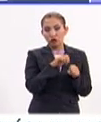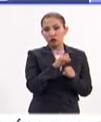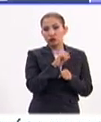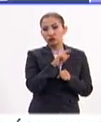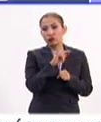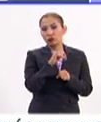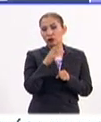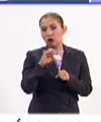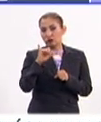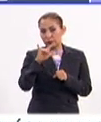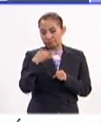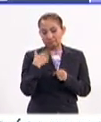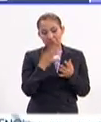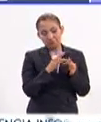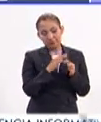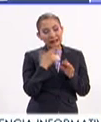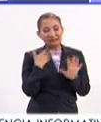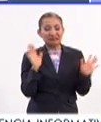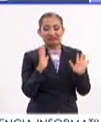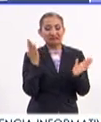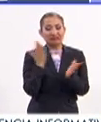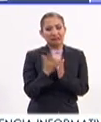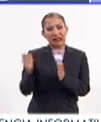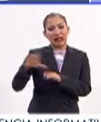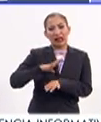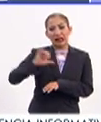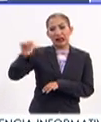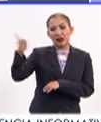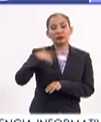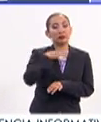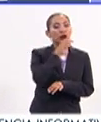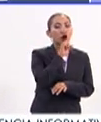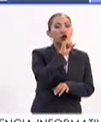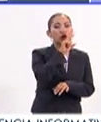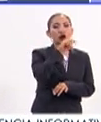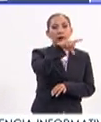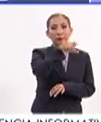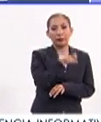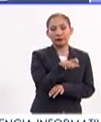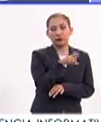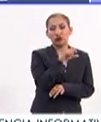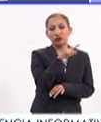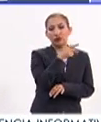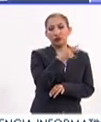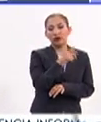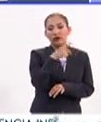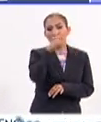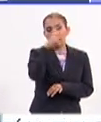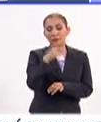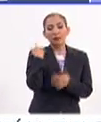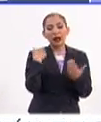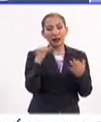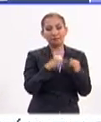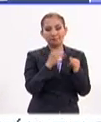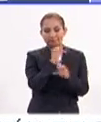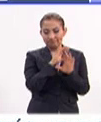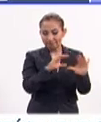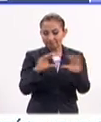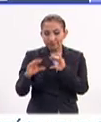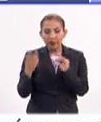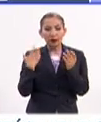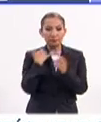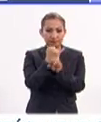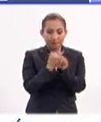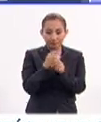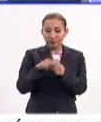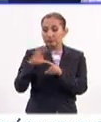de Cosío Villegas, y por lo tanto se quedó el nombre de el Colegio de México para una institución de docencia e investigación,